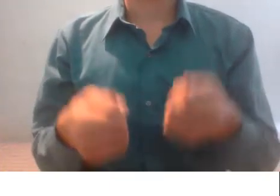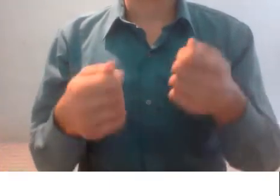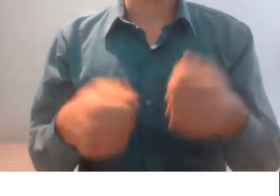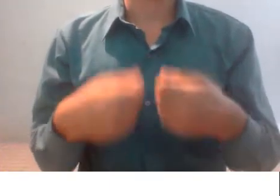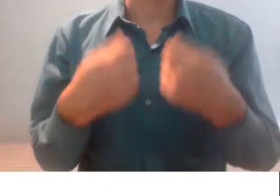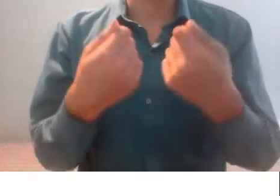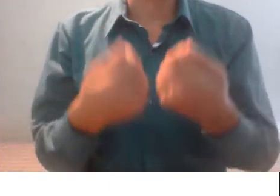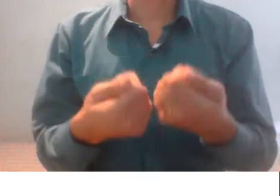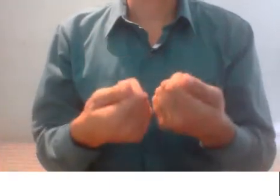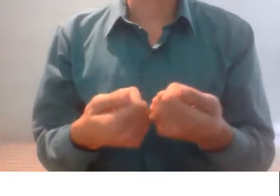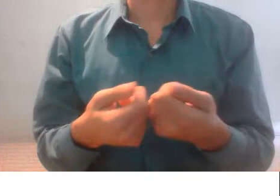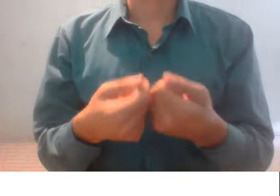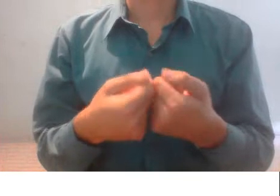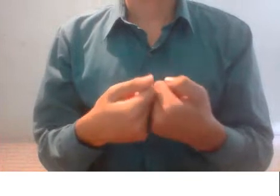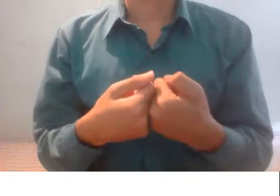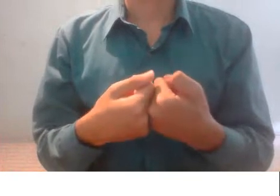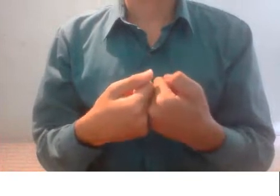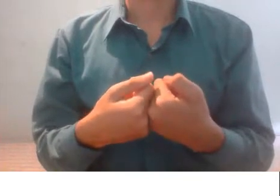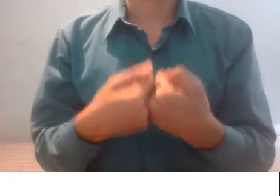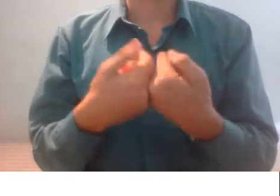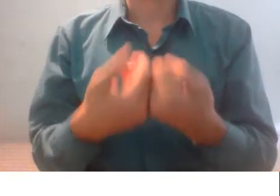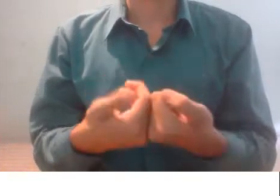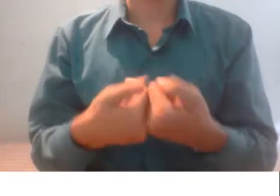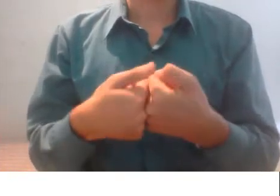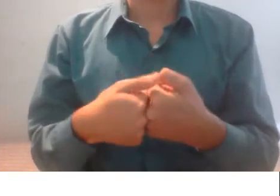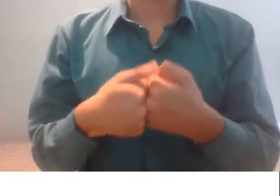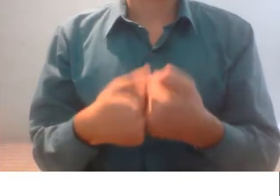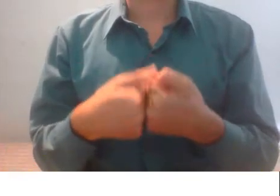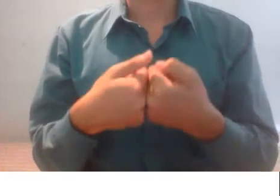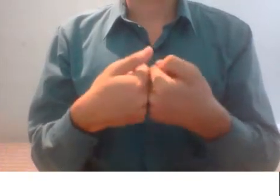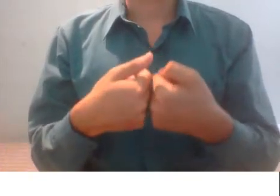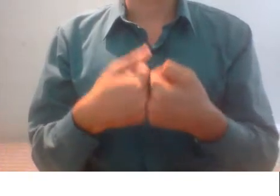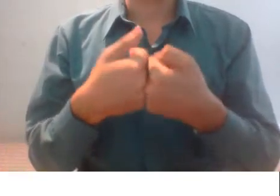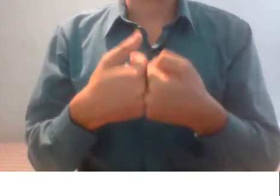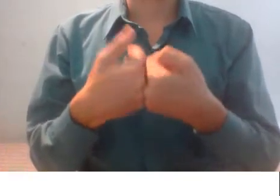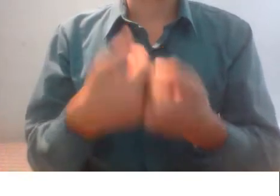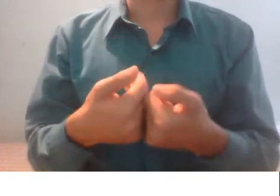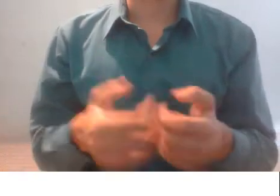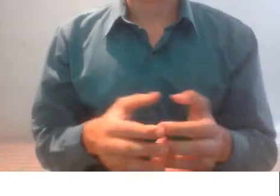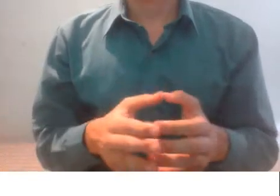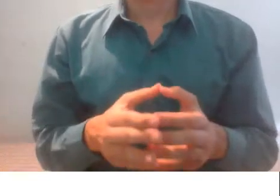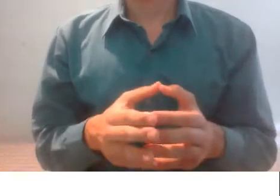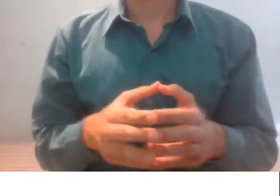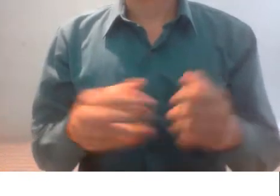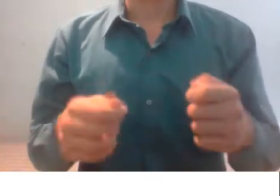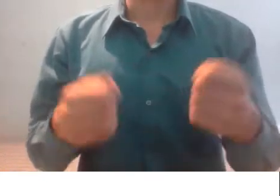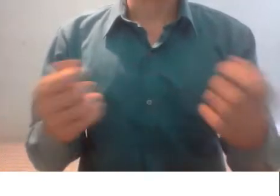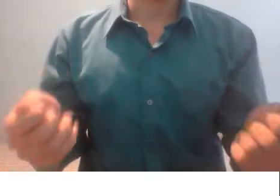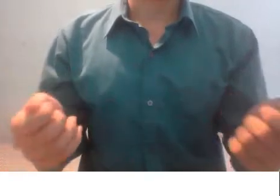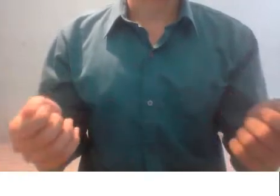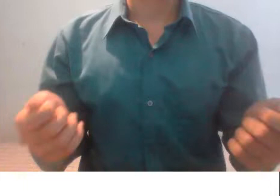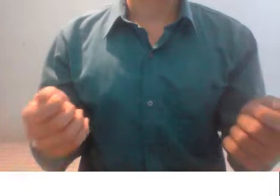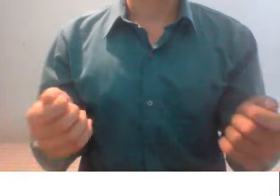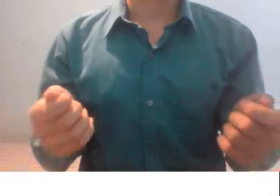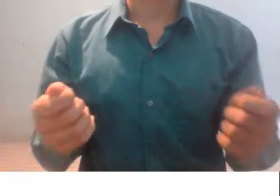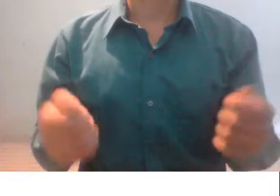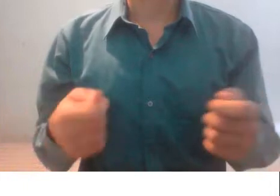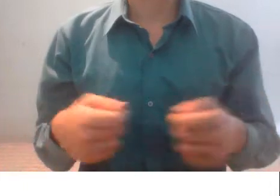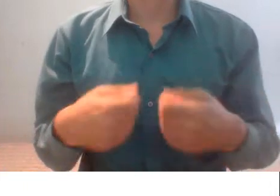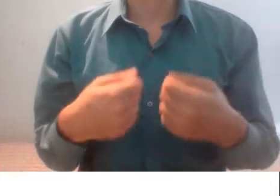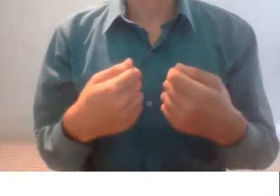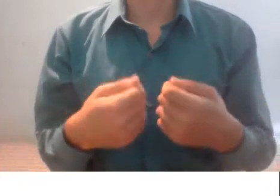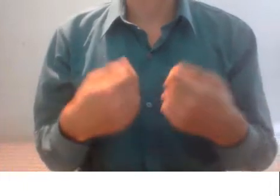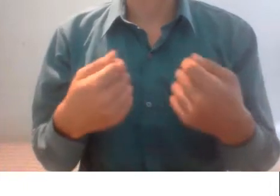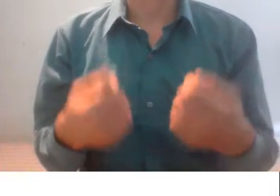trabajando, porque a pesar de que es una empresa que es deudora, una empresa que tiene adeudos, pues se necesita dentro de la economía de nuestro